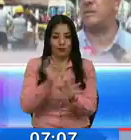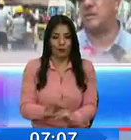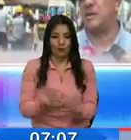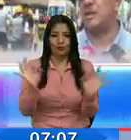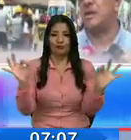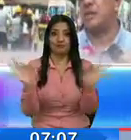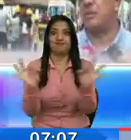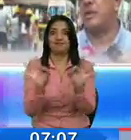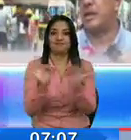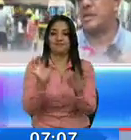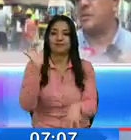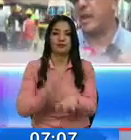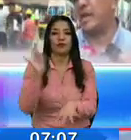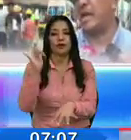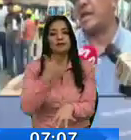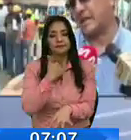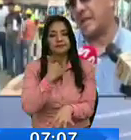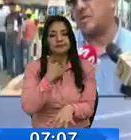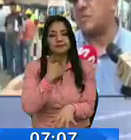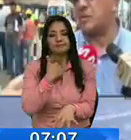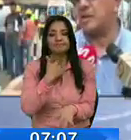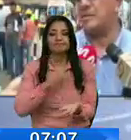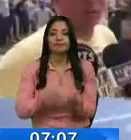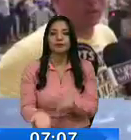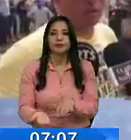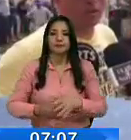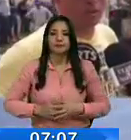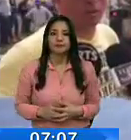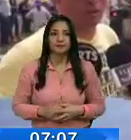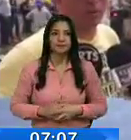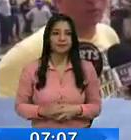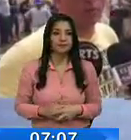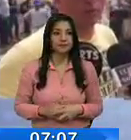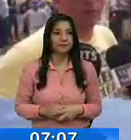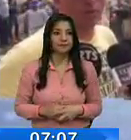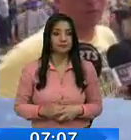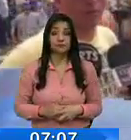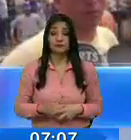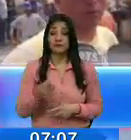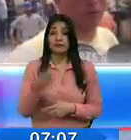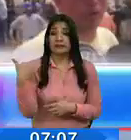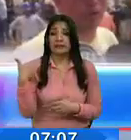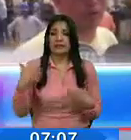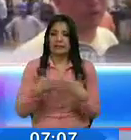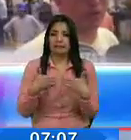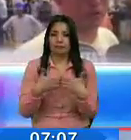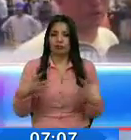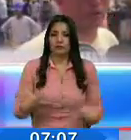eléctrico. Y puedes recibir una descarga, en este caso mortal. Él contaba con los equipos de seguridad, bota